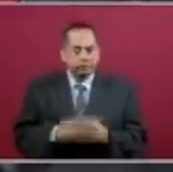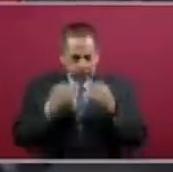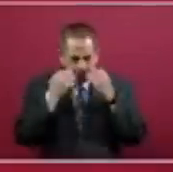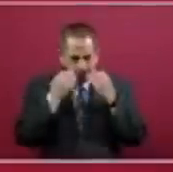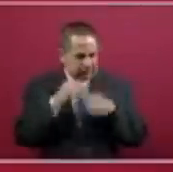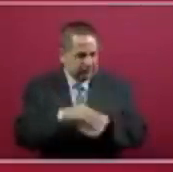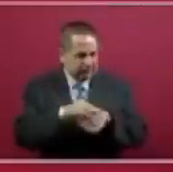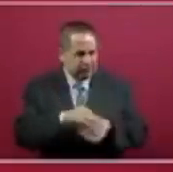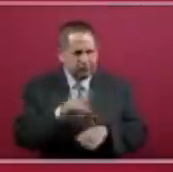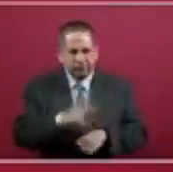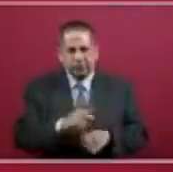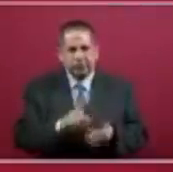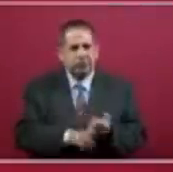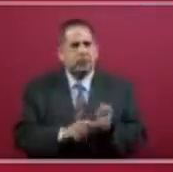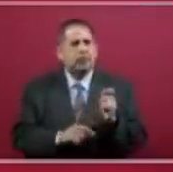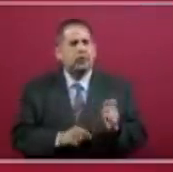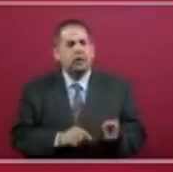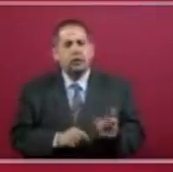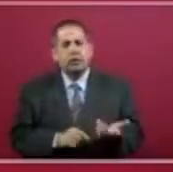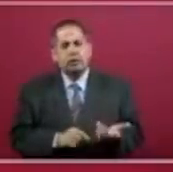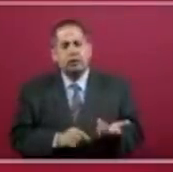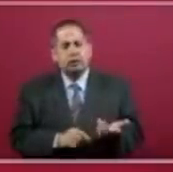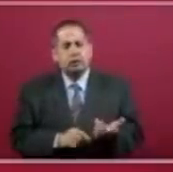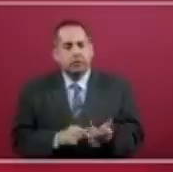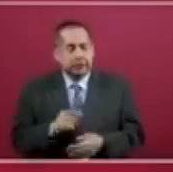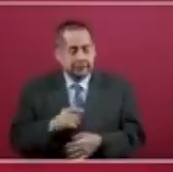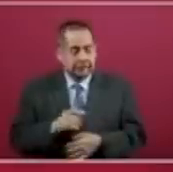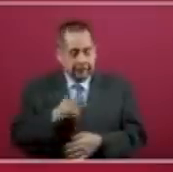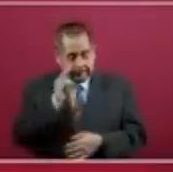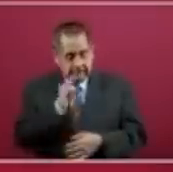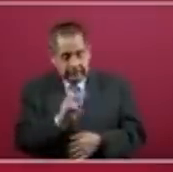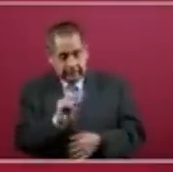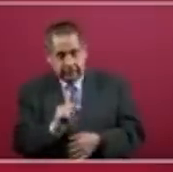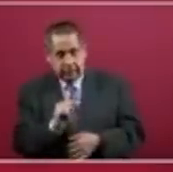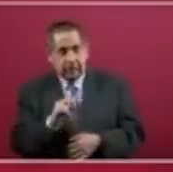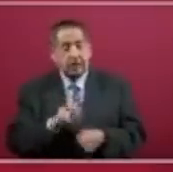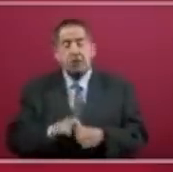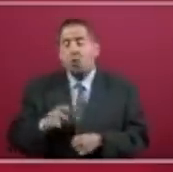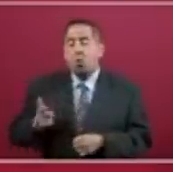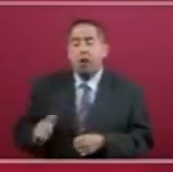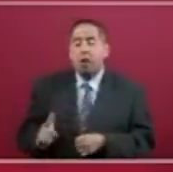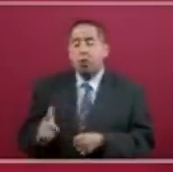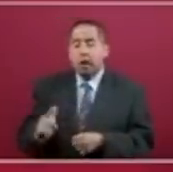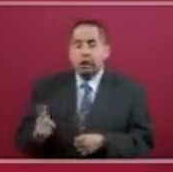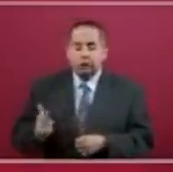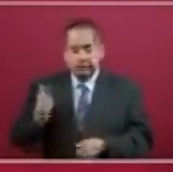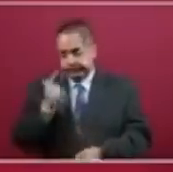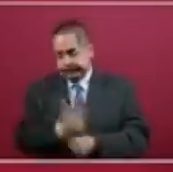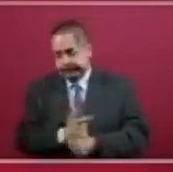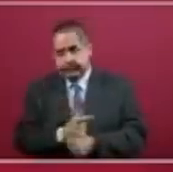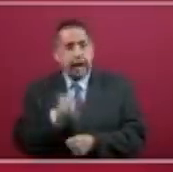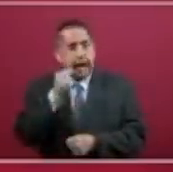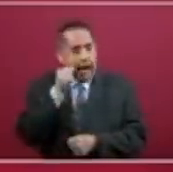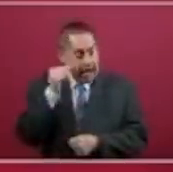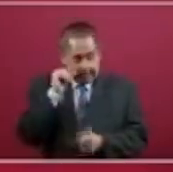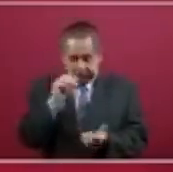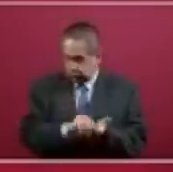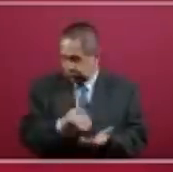constatar y de padecer en Guanajuato, ayer